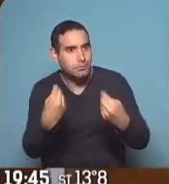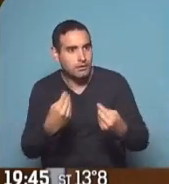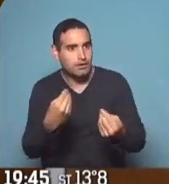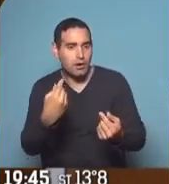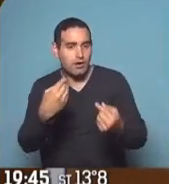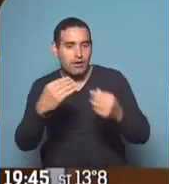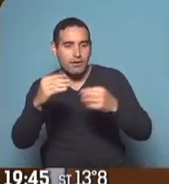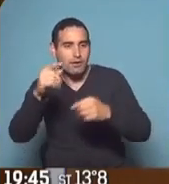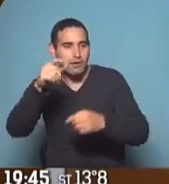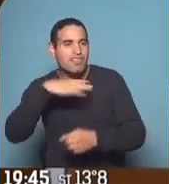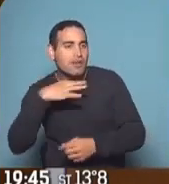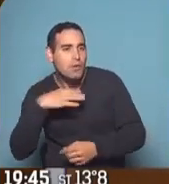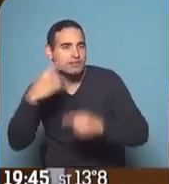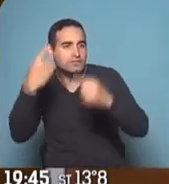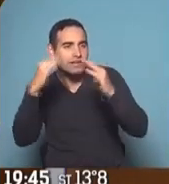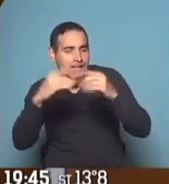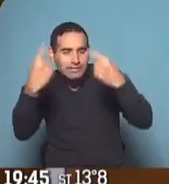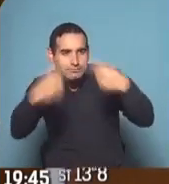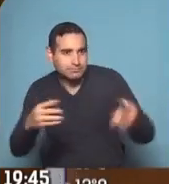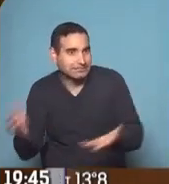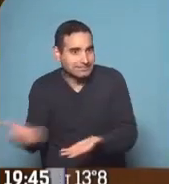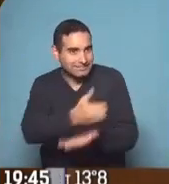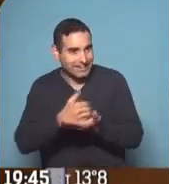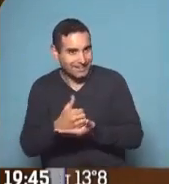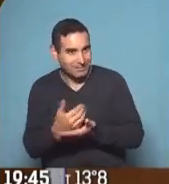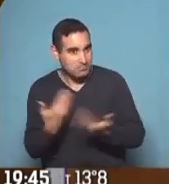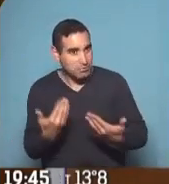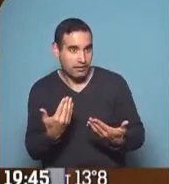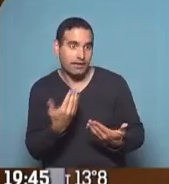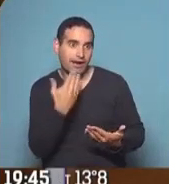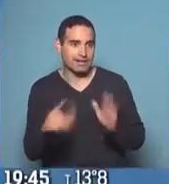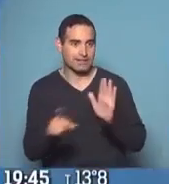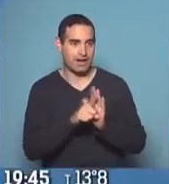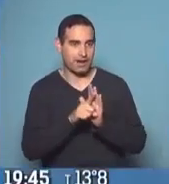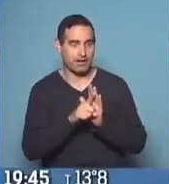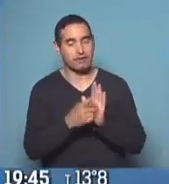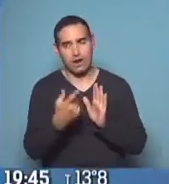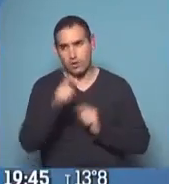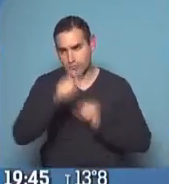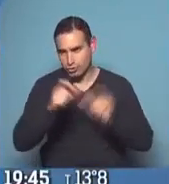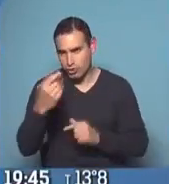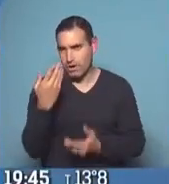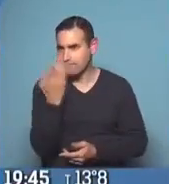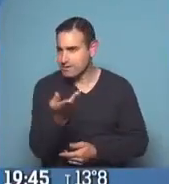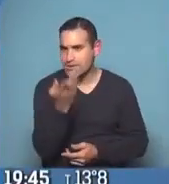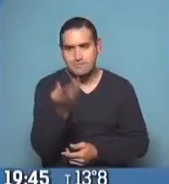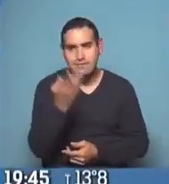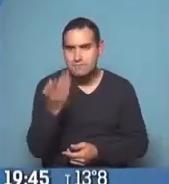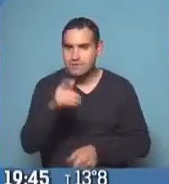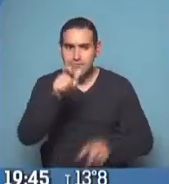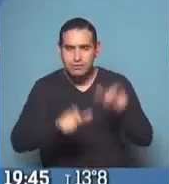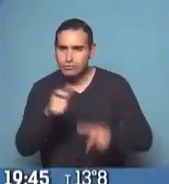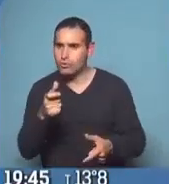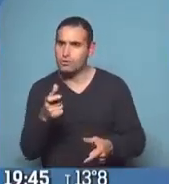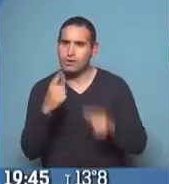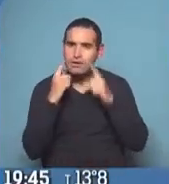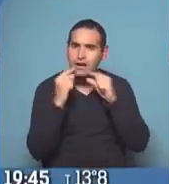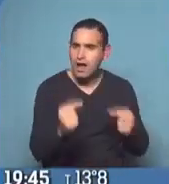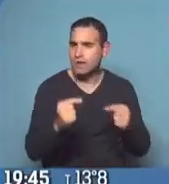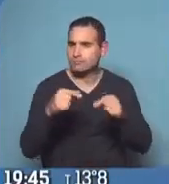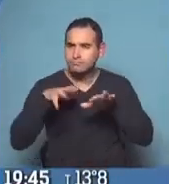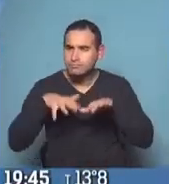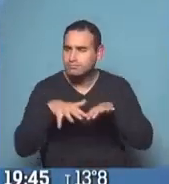delincuentes y por esos bienes al servicio de otros accesos que es lo que pide el pueblo permanentemente sólo nos lo hace saber a través de la tele en la radio